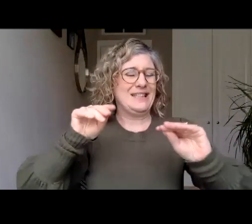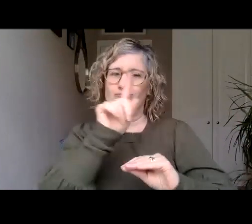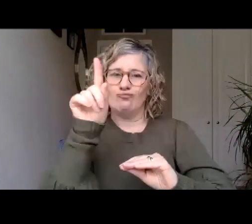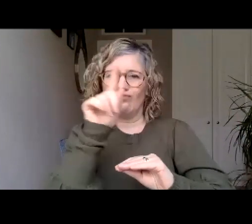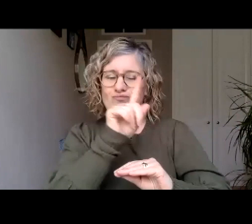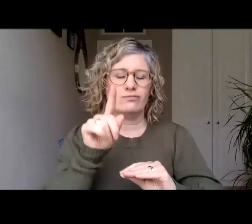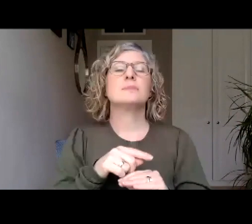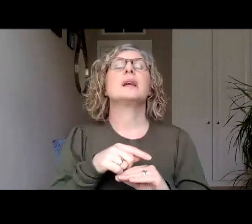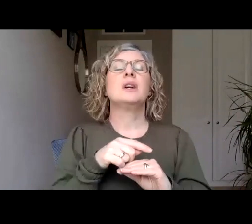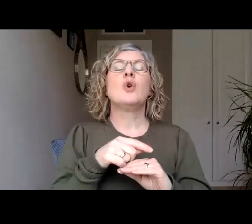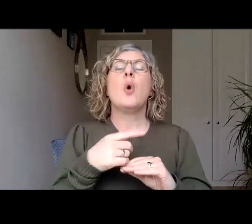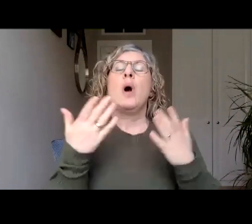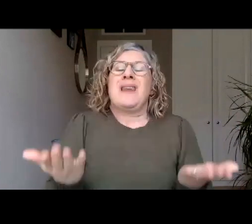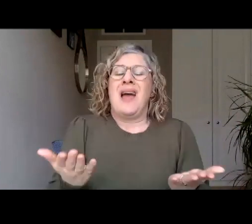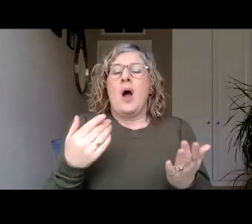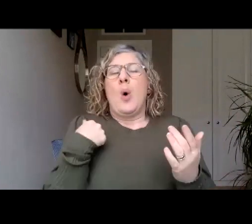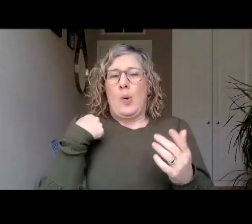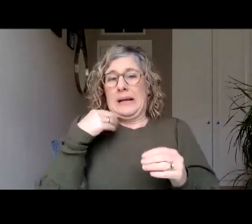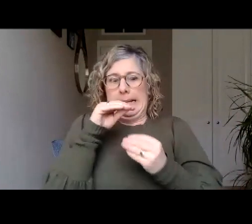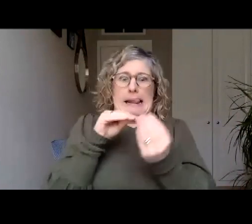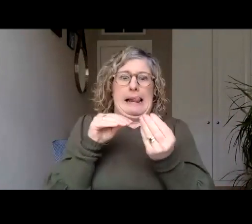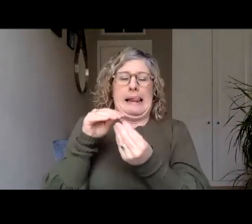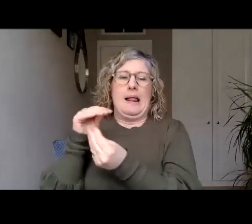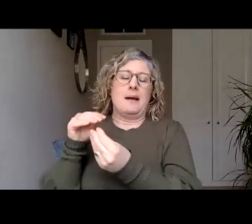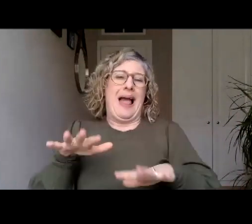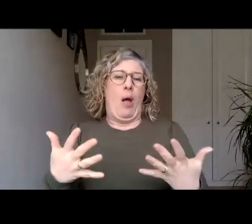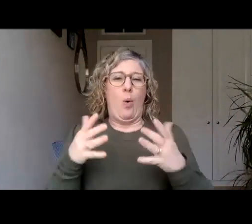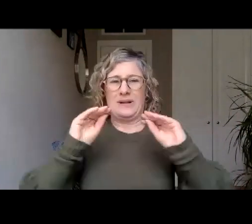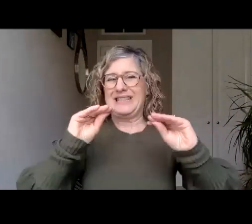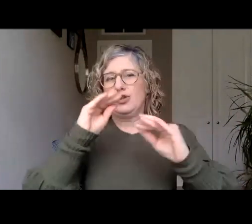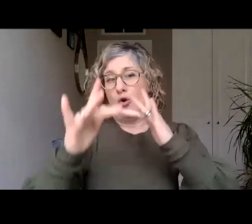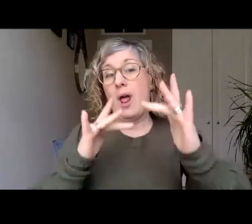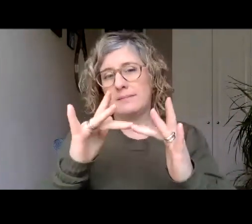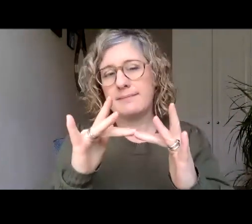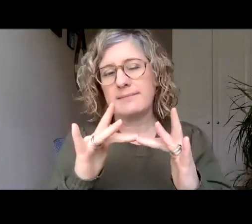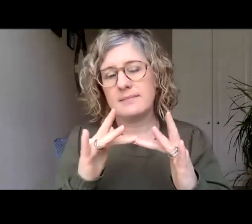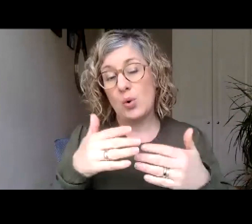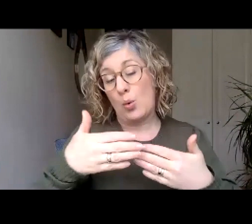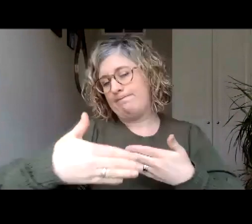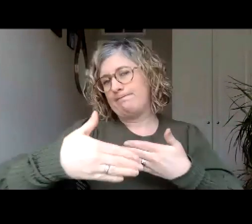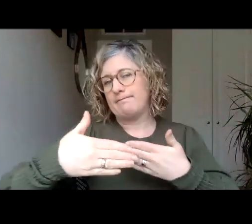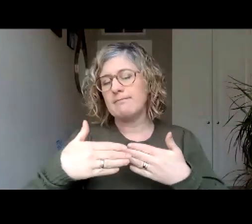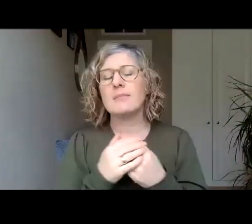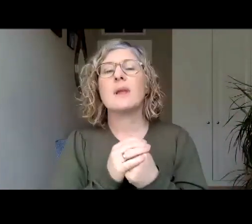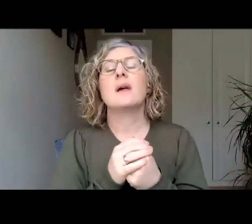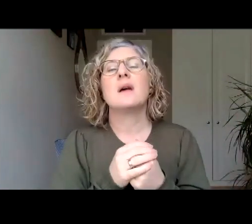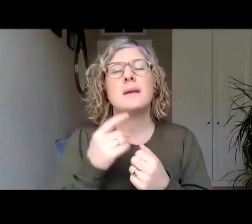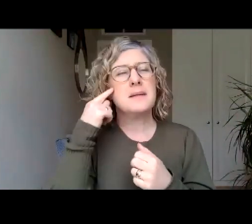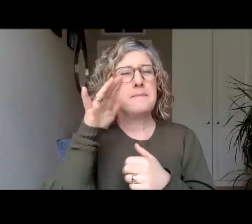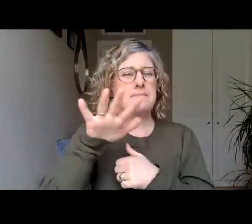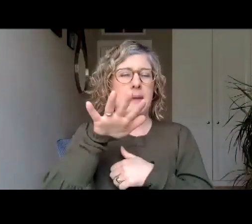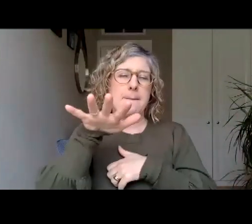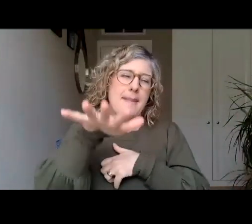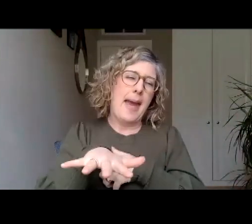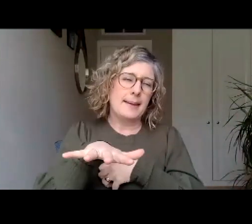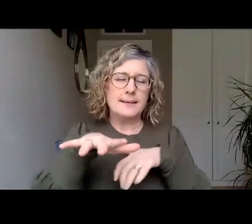pero como tuvimos que hacer la transición a impartir nuestros cursos en línea, nos dimos cuenta que el centro no podría